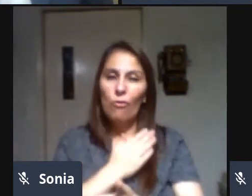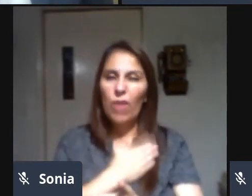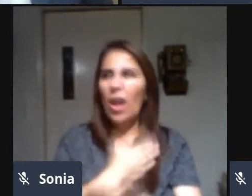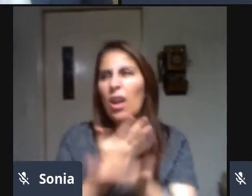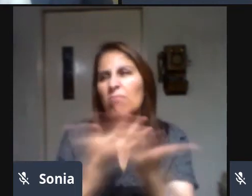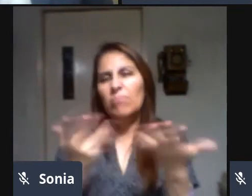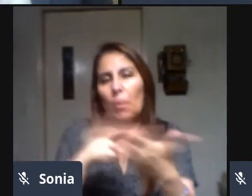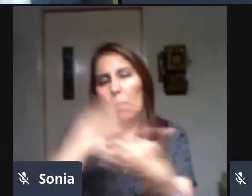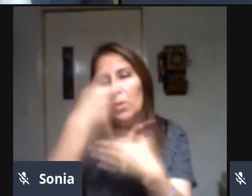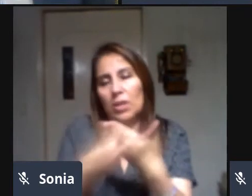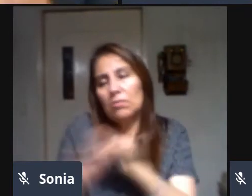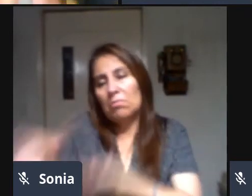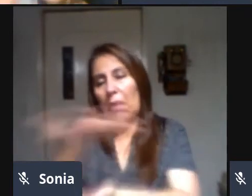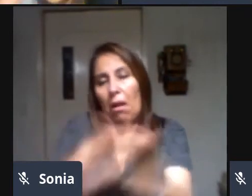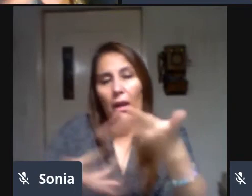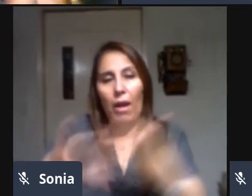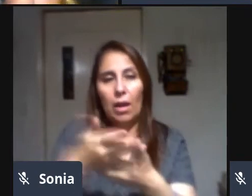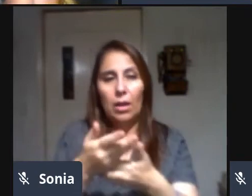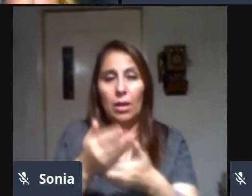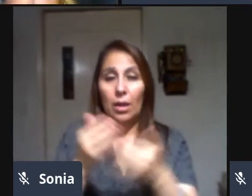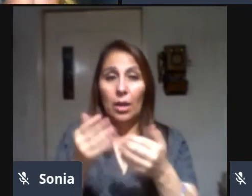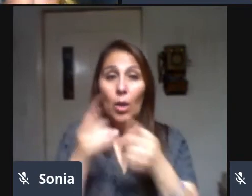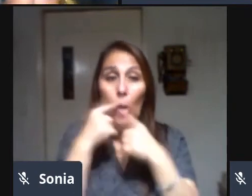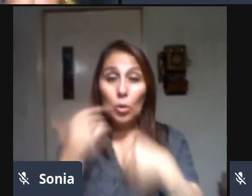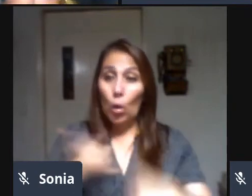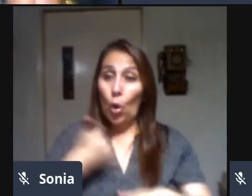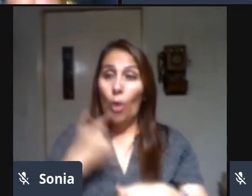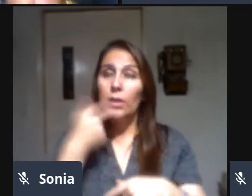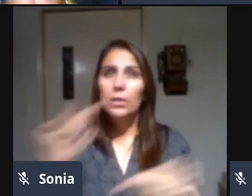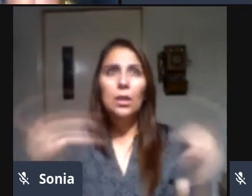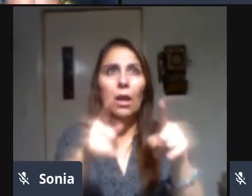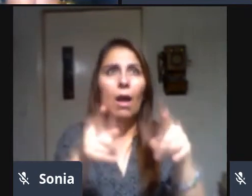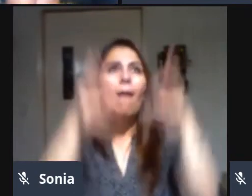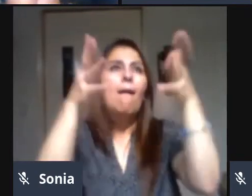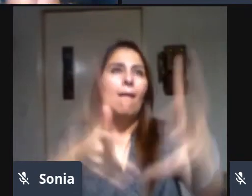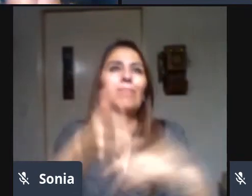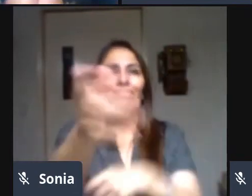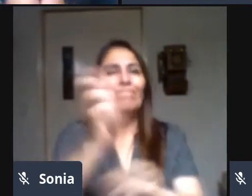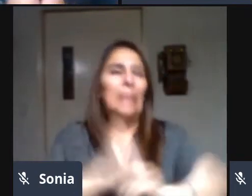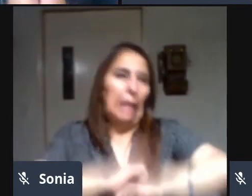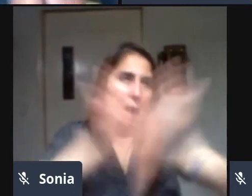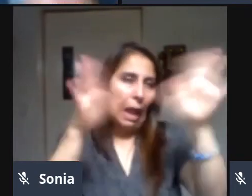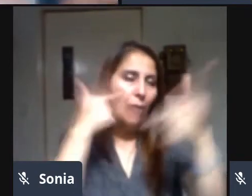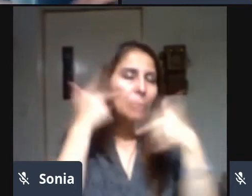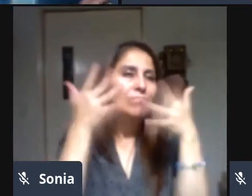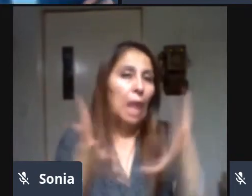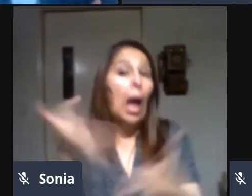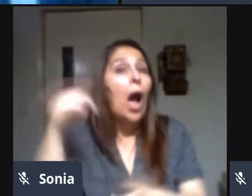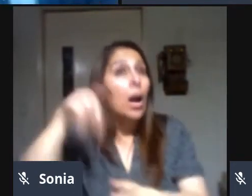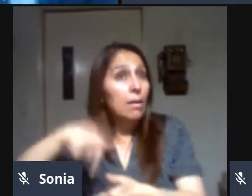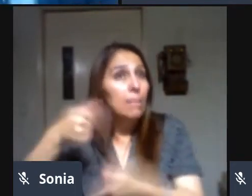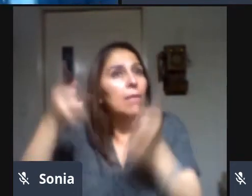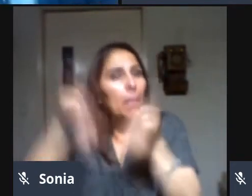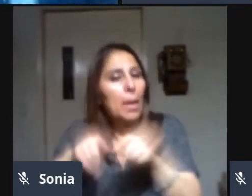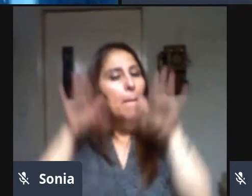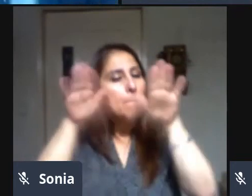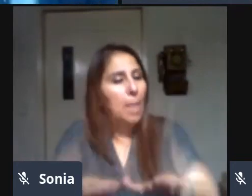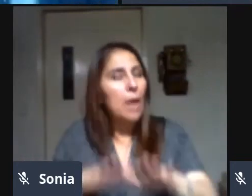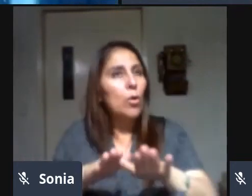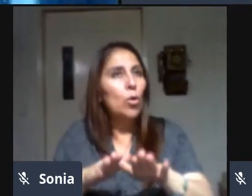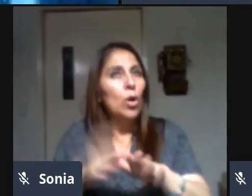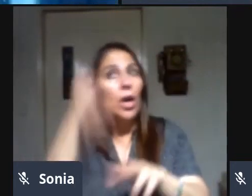los chicos dicen claro aquí también pasó con el paro de buenaventura